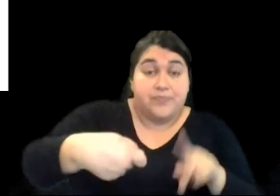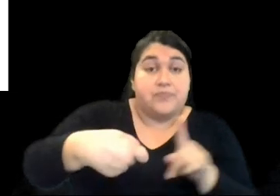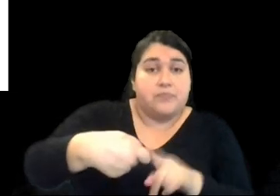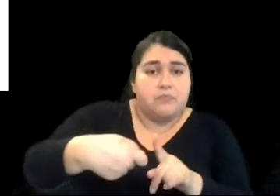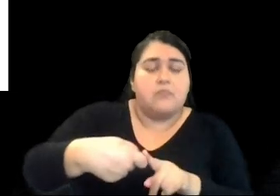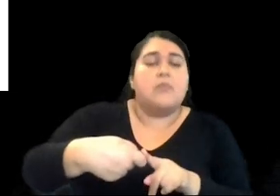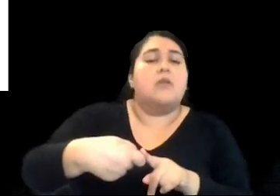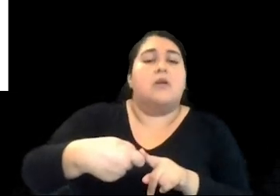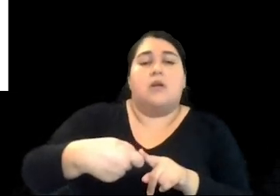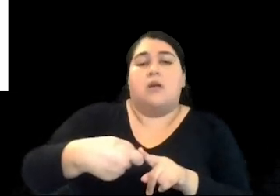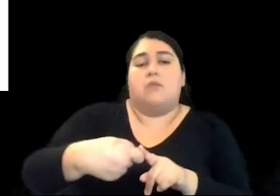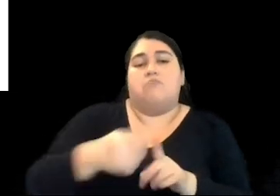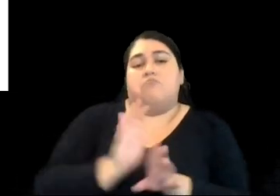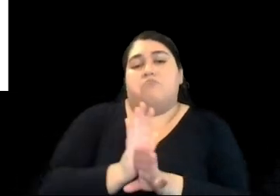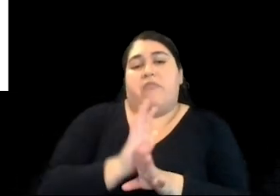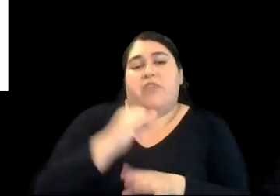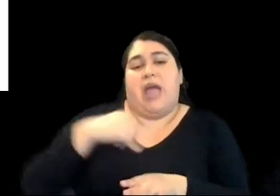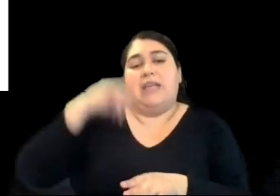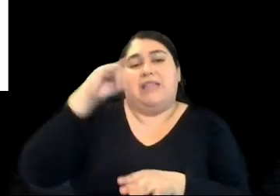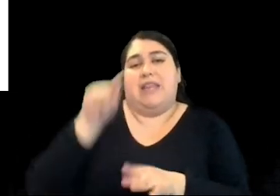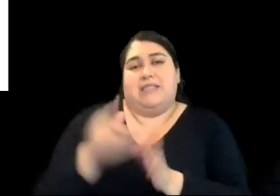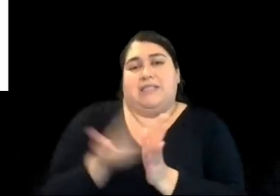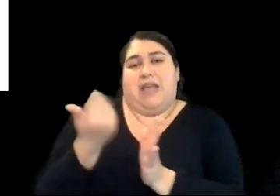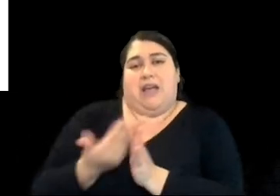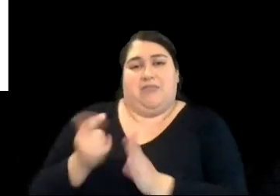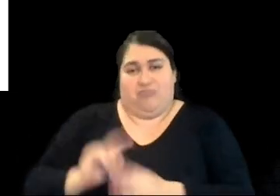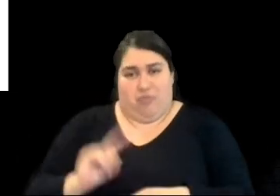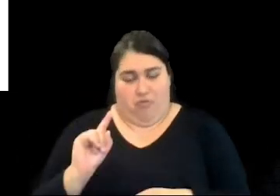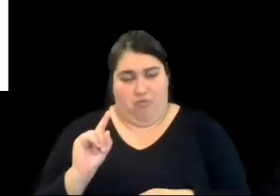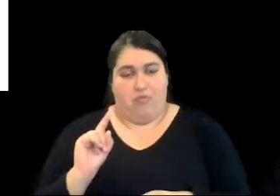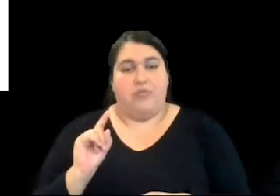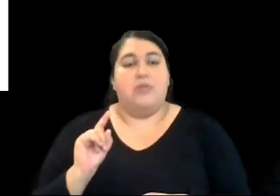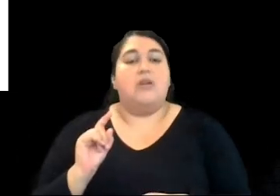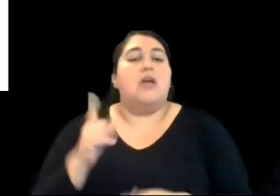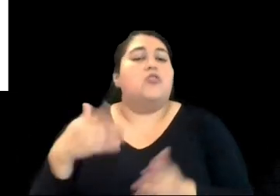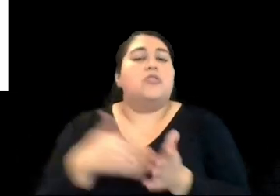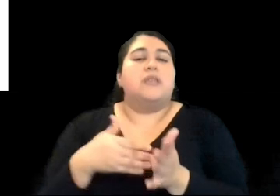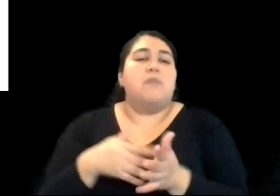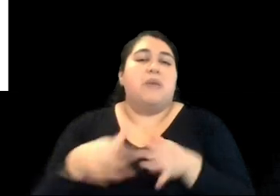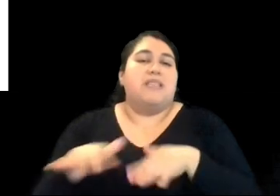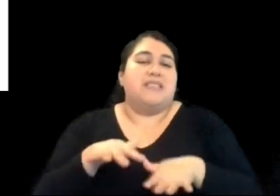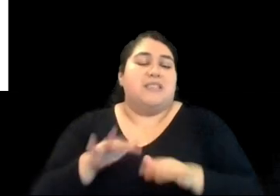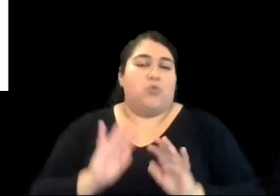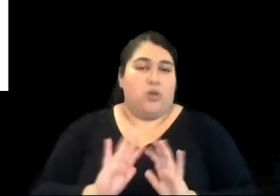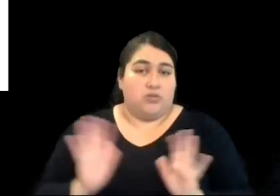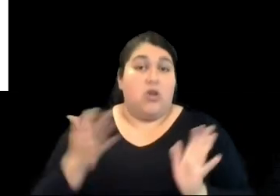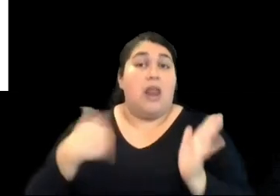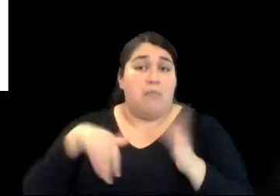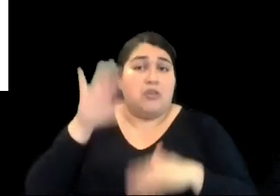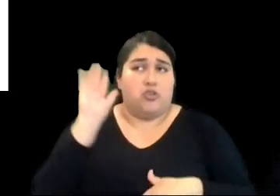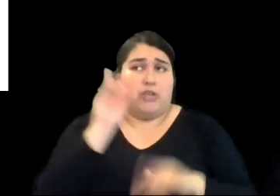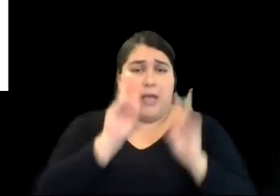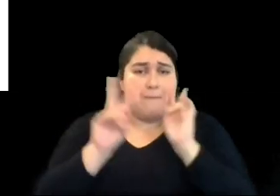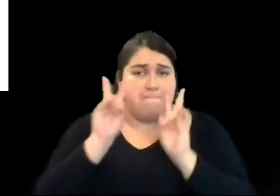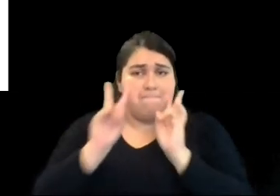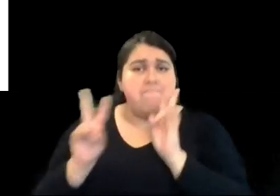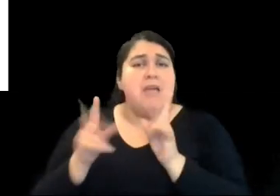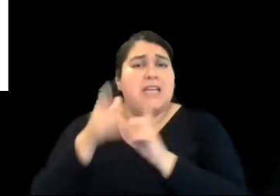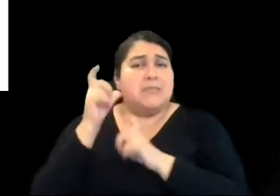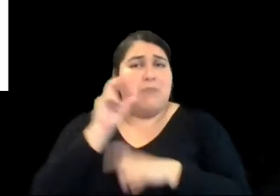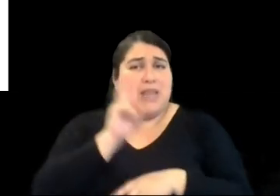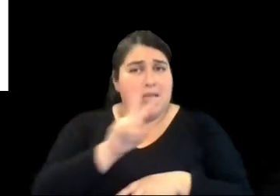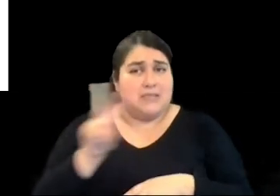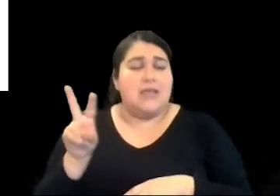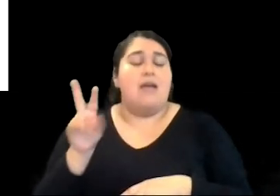tendría condonación. Pero bueno, no se me ocurre un caso en el que pueda suceder esto, pero la mayoría que hemos visto operativamente, cuando el